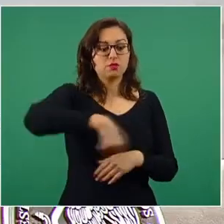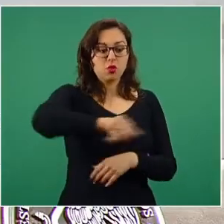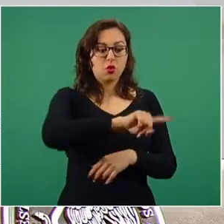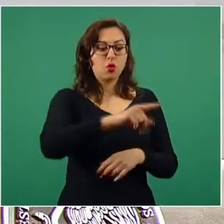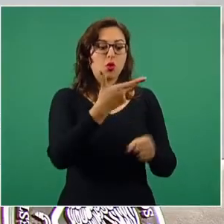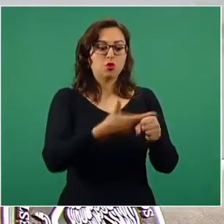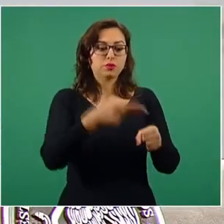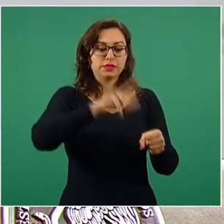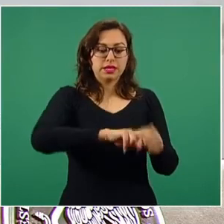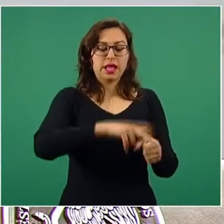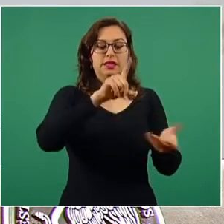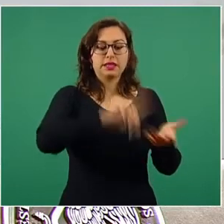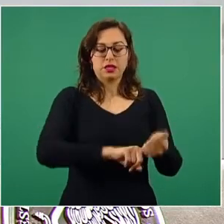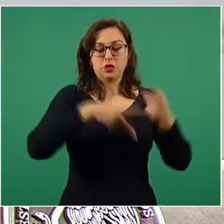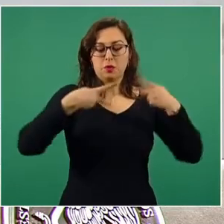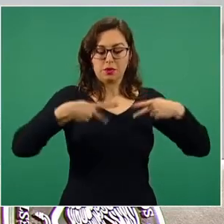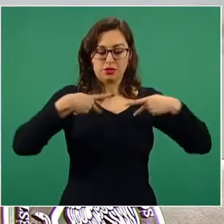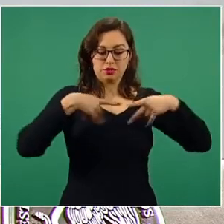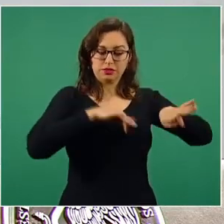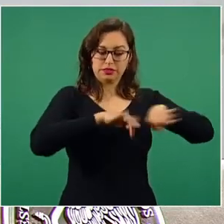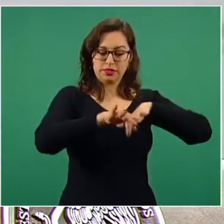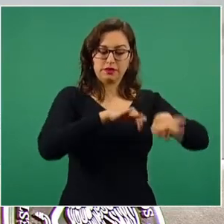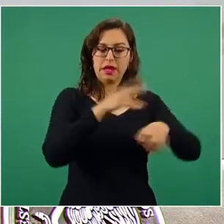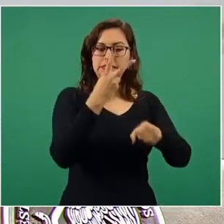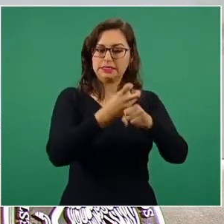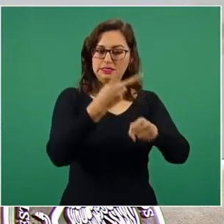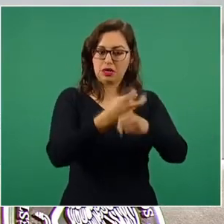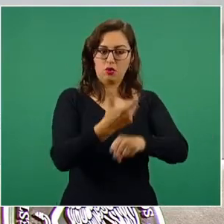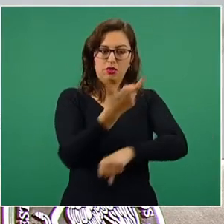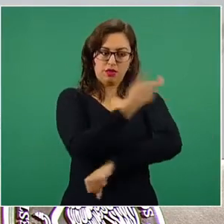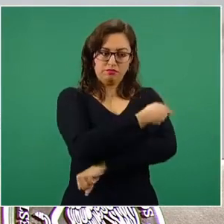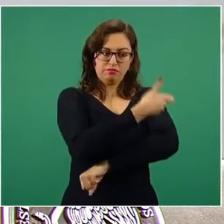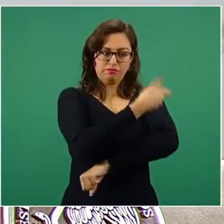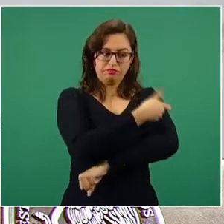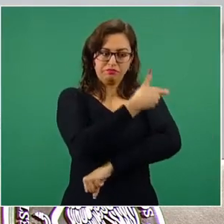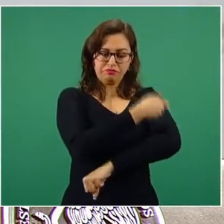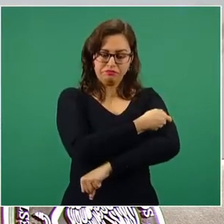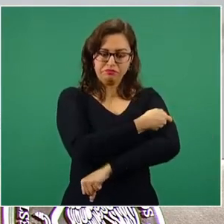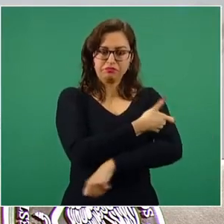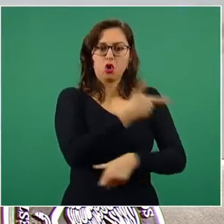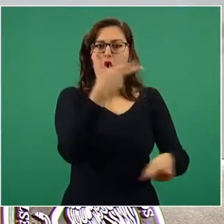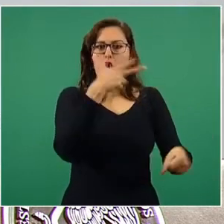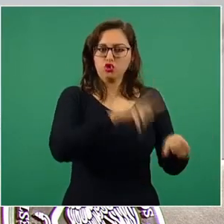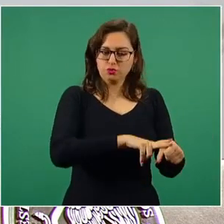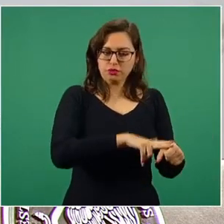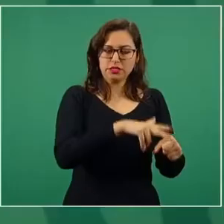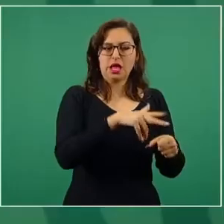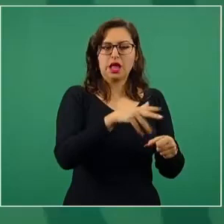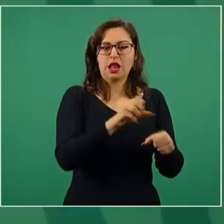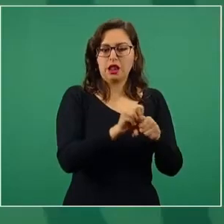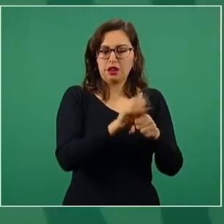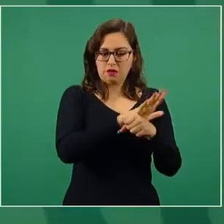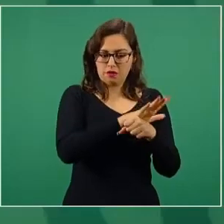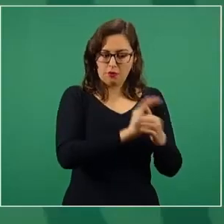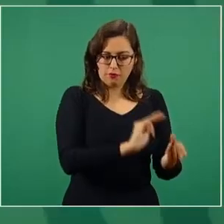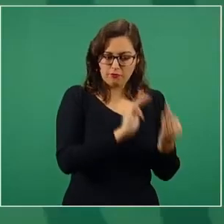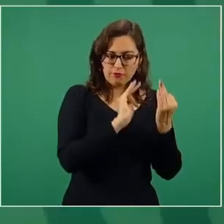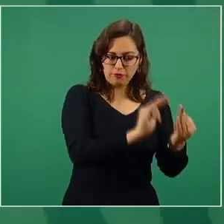médico que nos está ayudando en hospitales COVID,